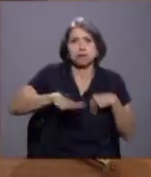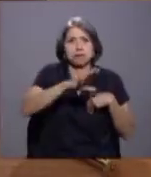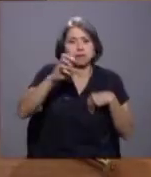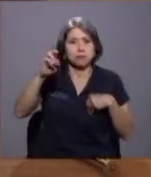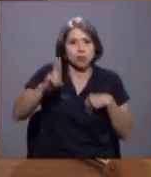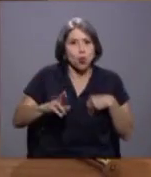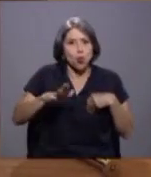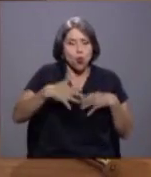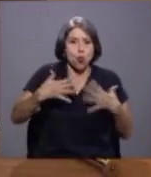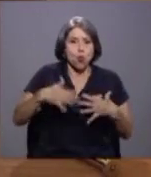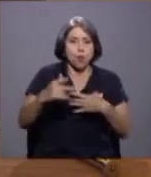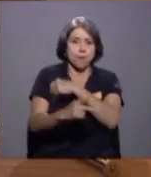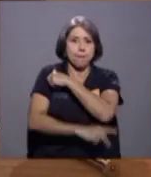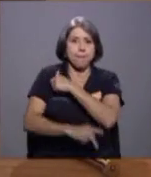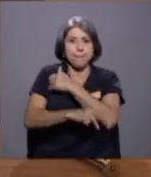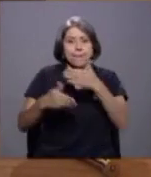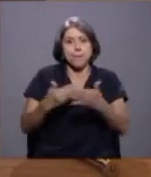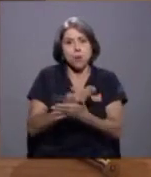¿verdad?